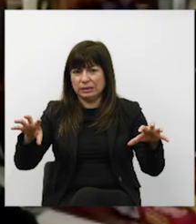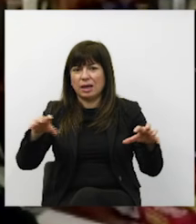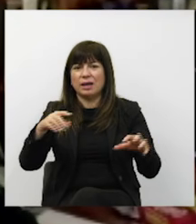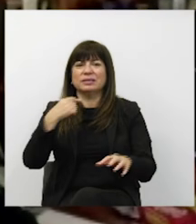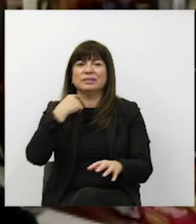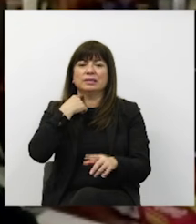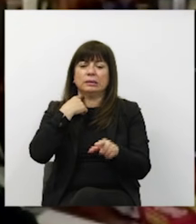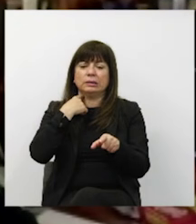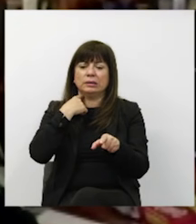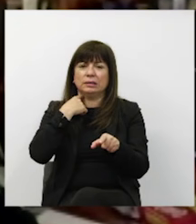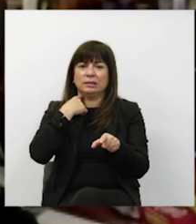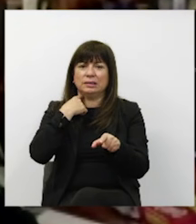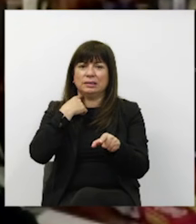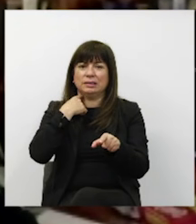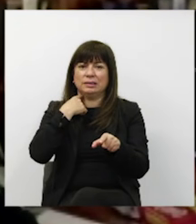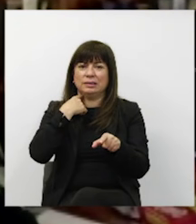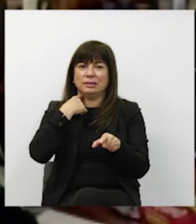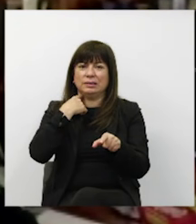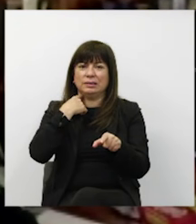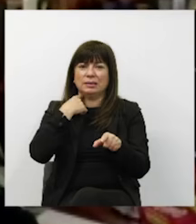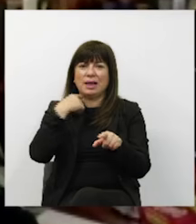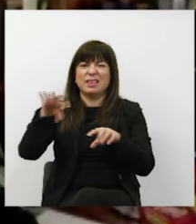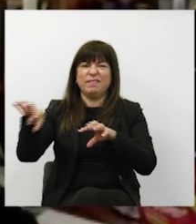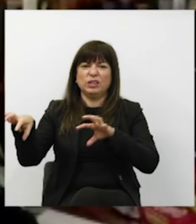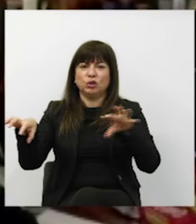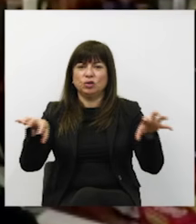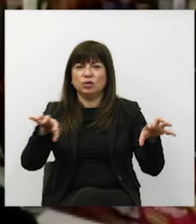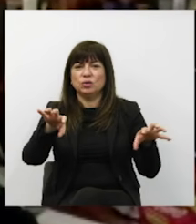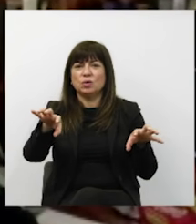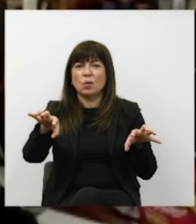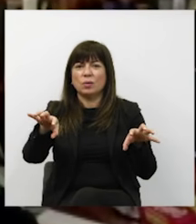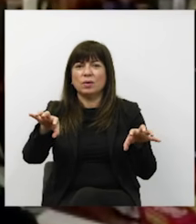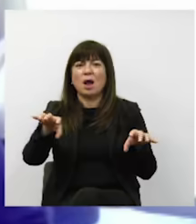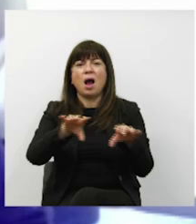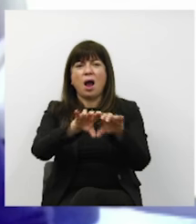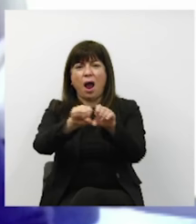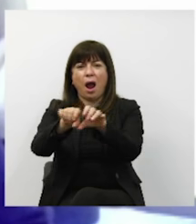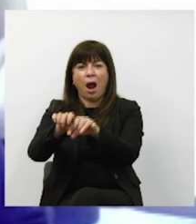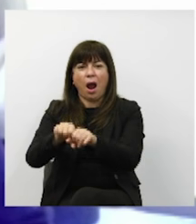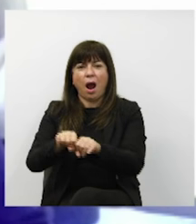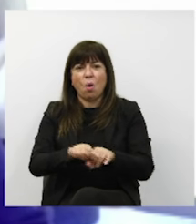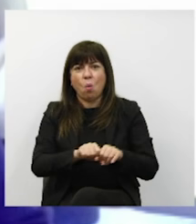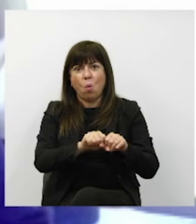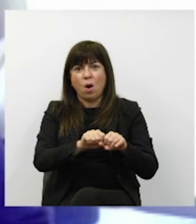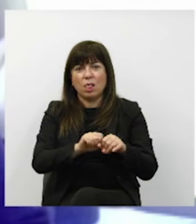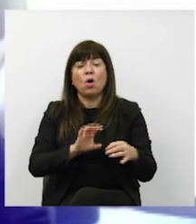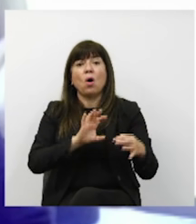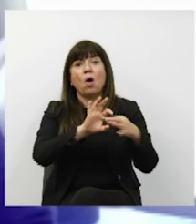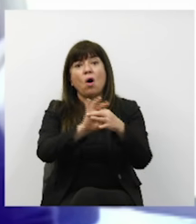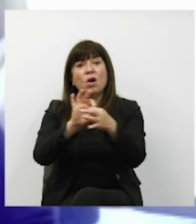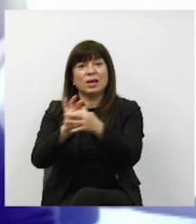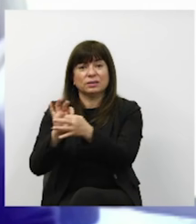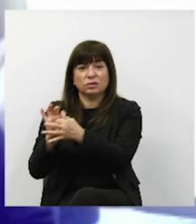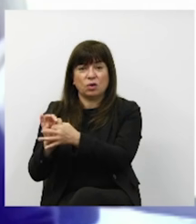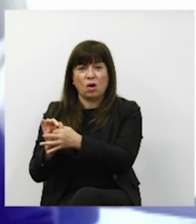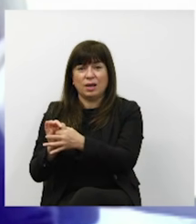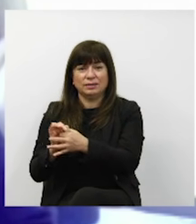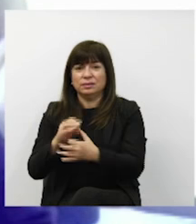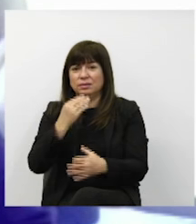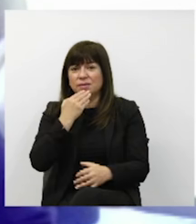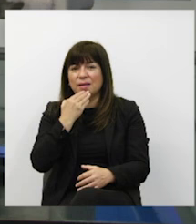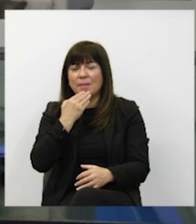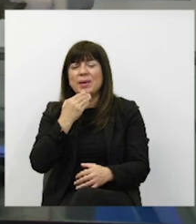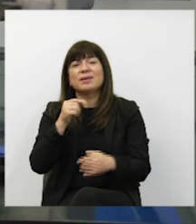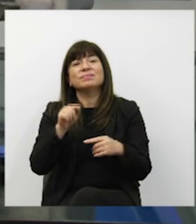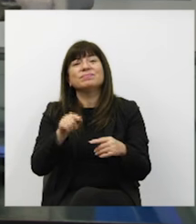conversación país, la cual Nicolás quiere que haya, y ponernos de acuerdo sobre cuestiones mínimas.